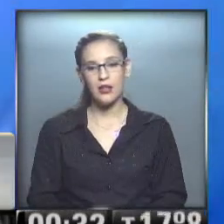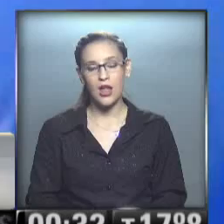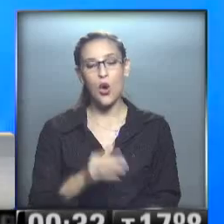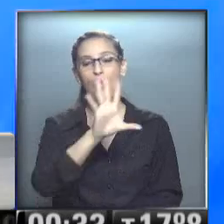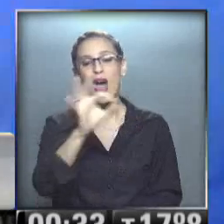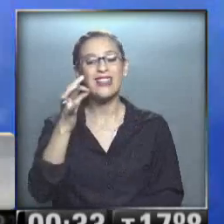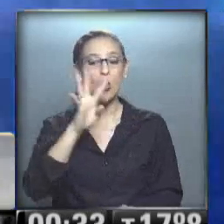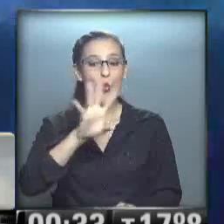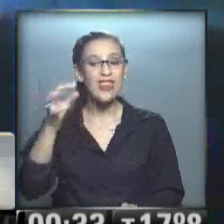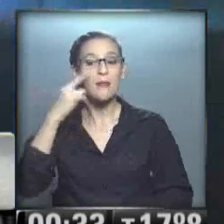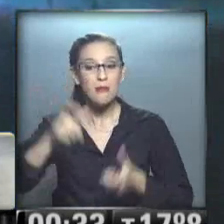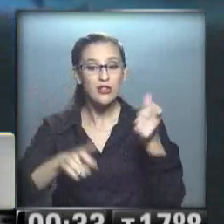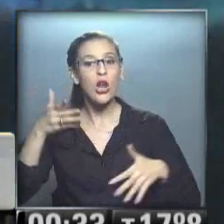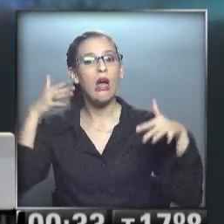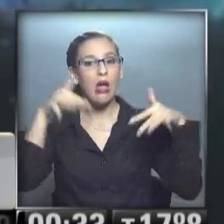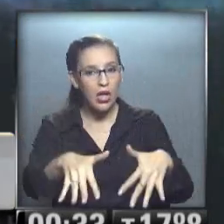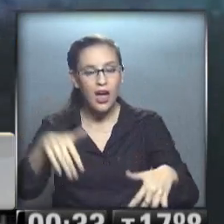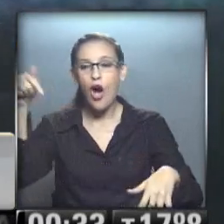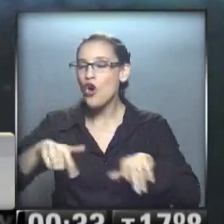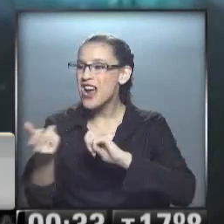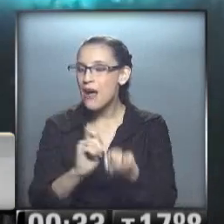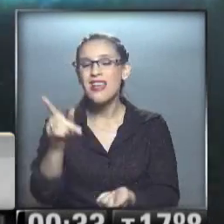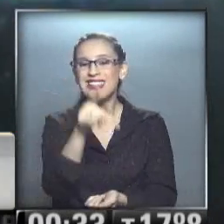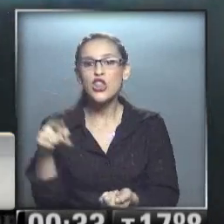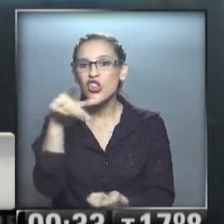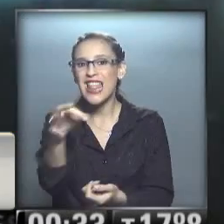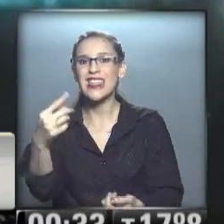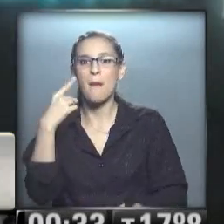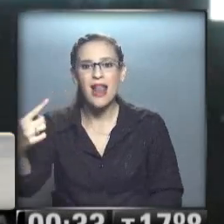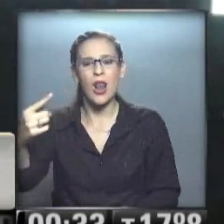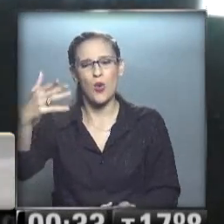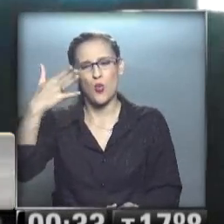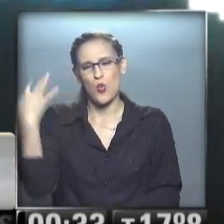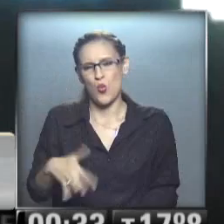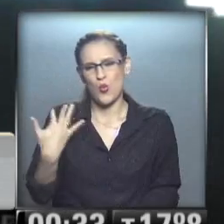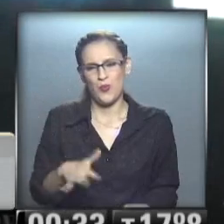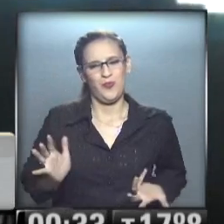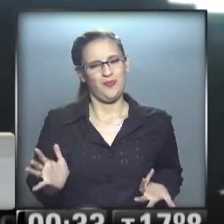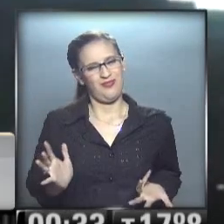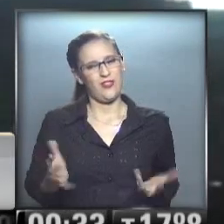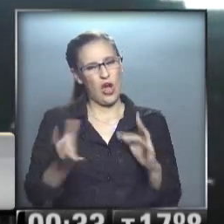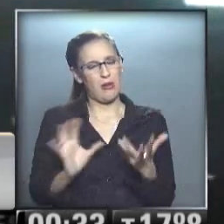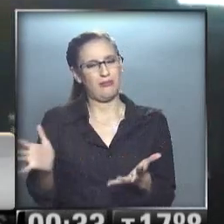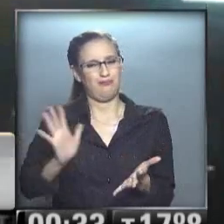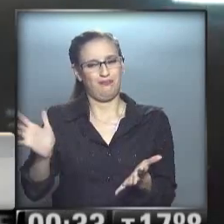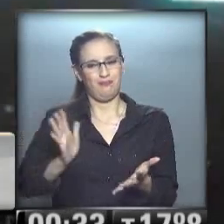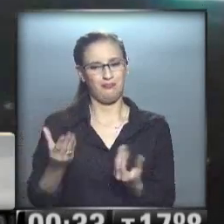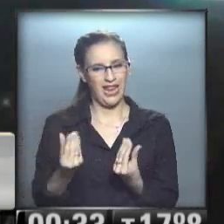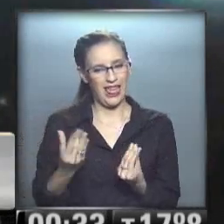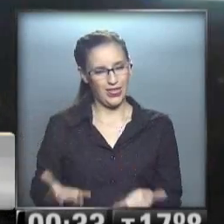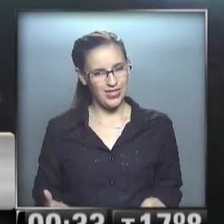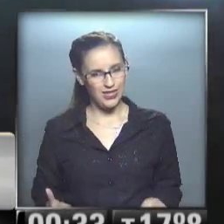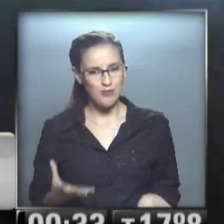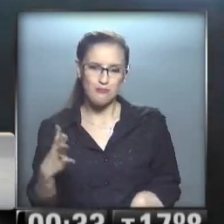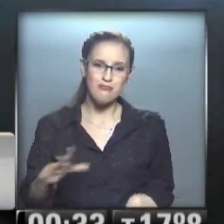de 170.000. Es realmente un número que quizás, bueno, puede dar una cierta inquietud. Vale